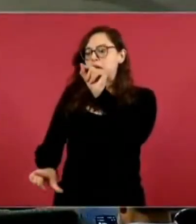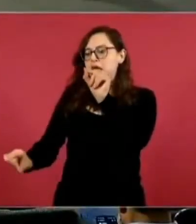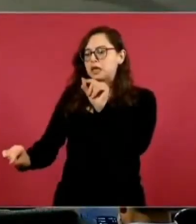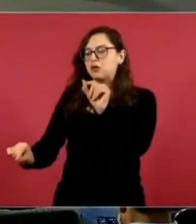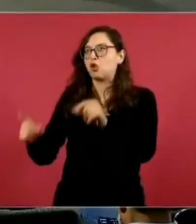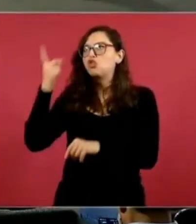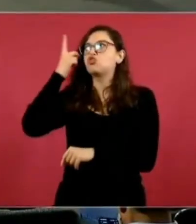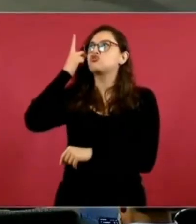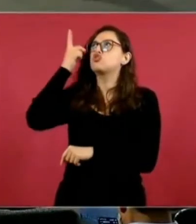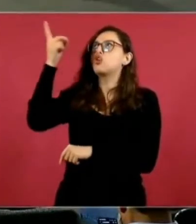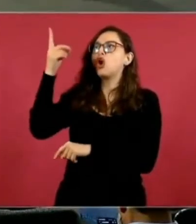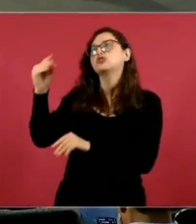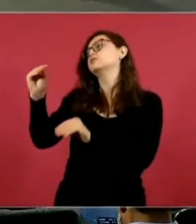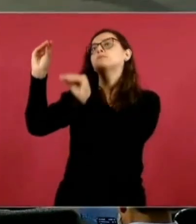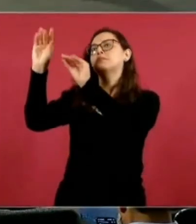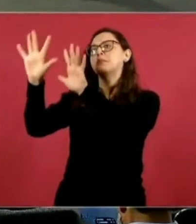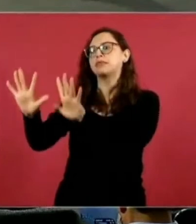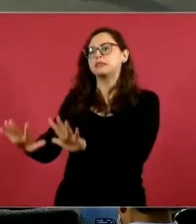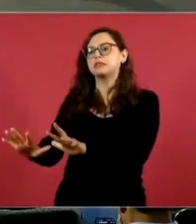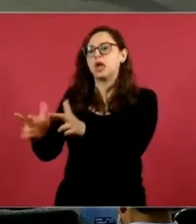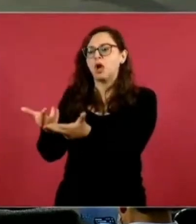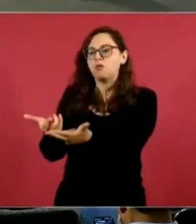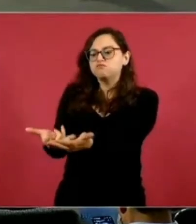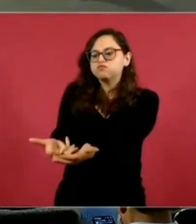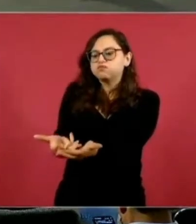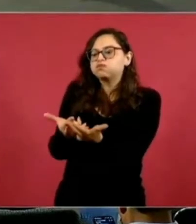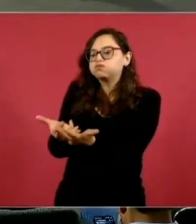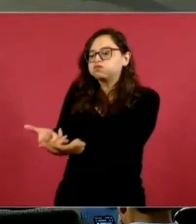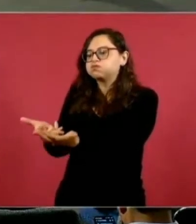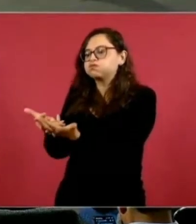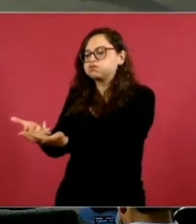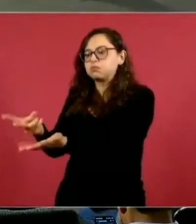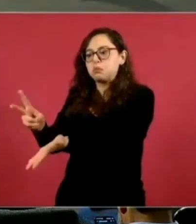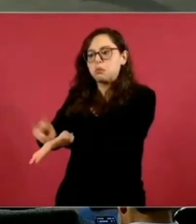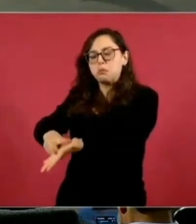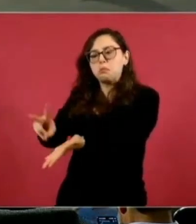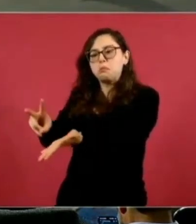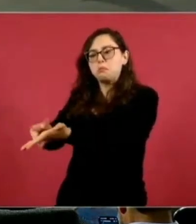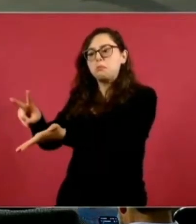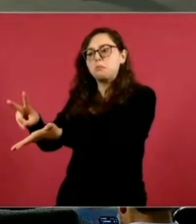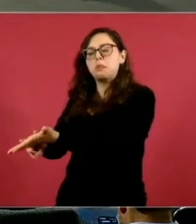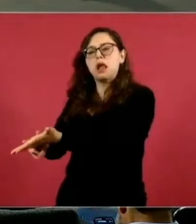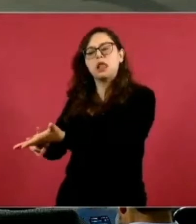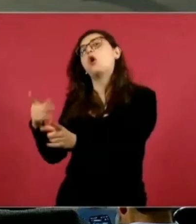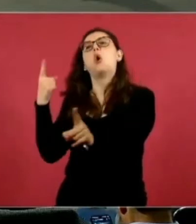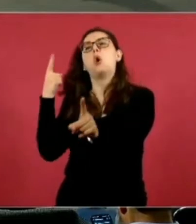importantes recursos naturales en el subsuelo de México